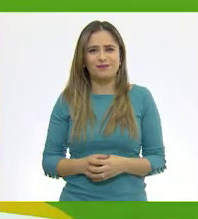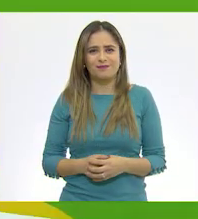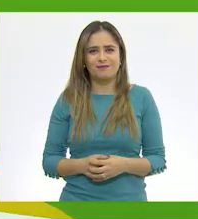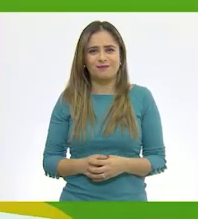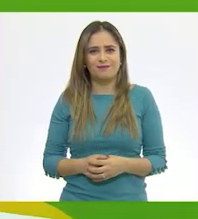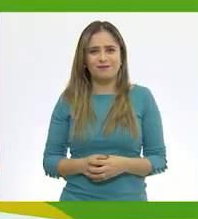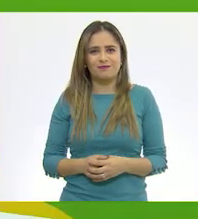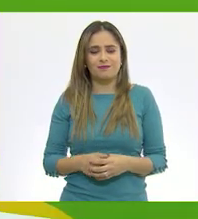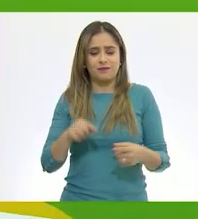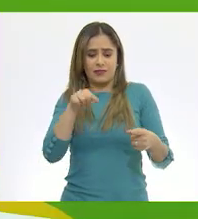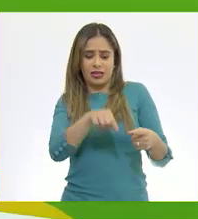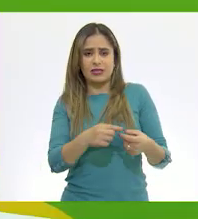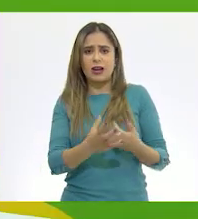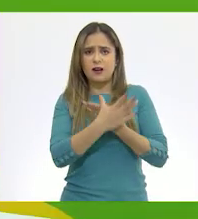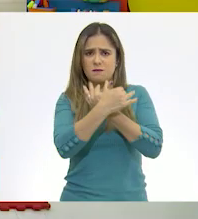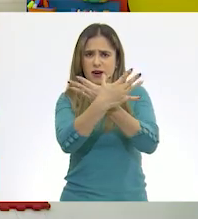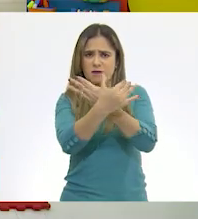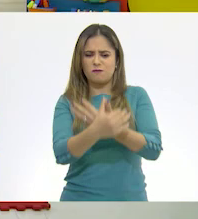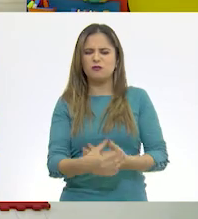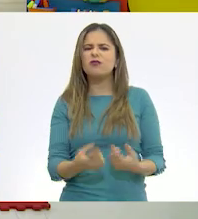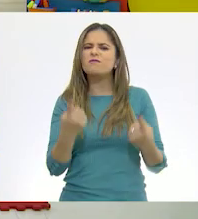¿Qué hace esa mariposa?